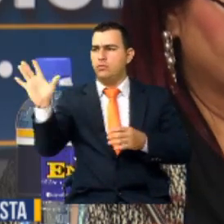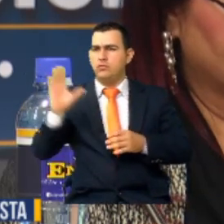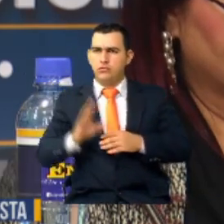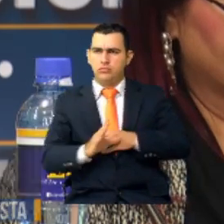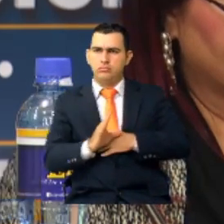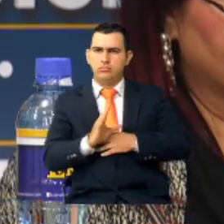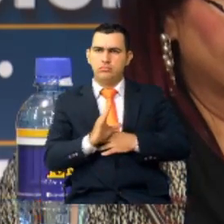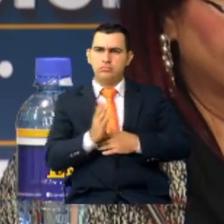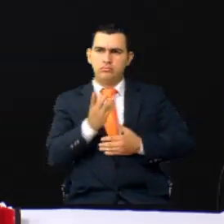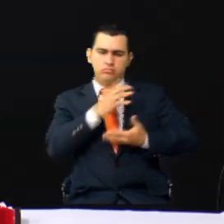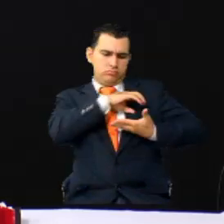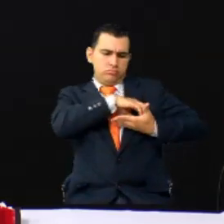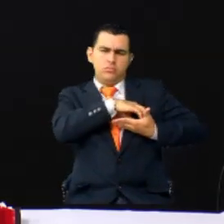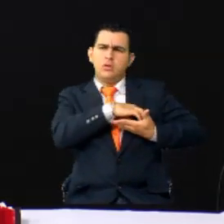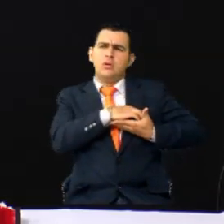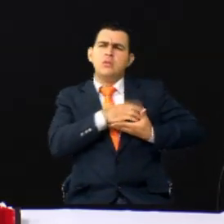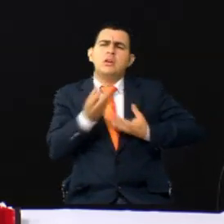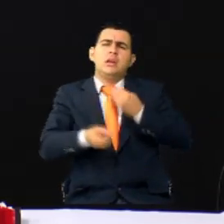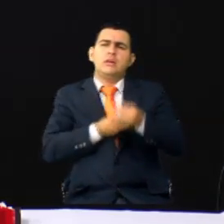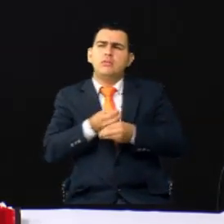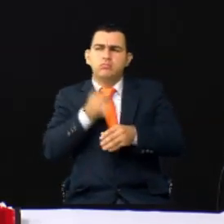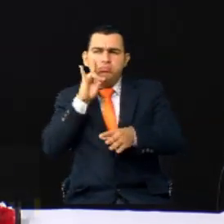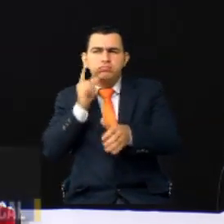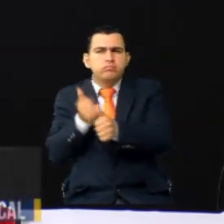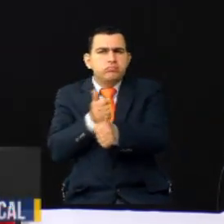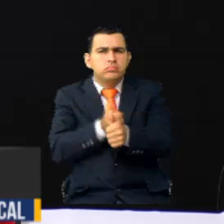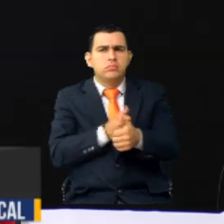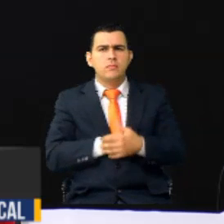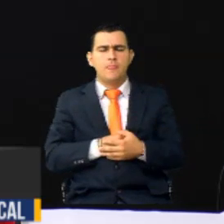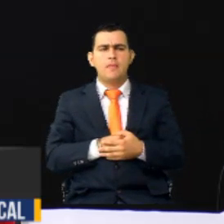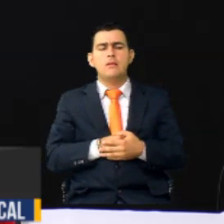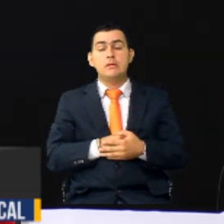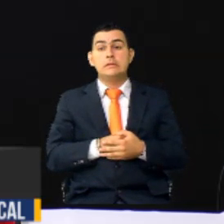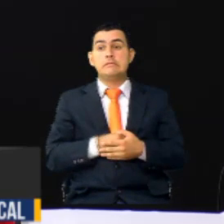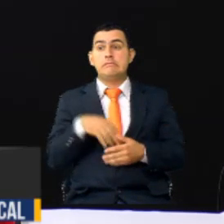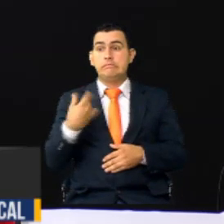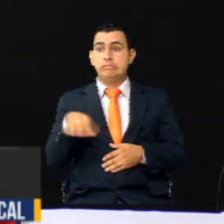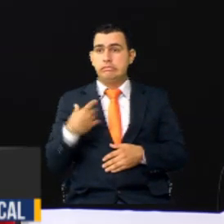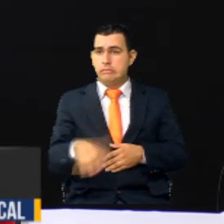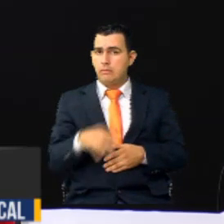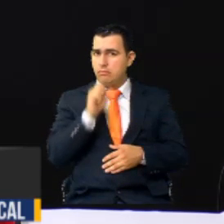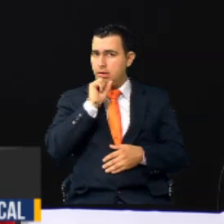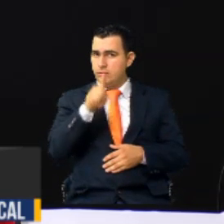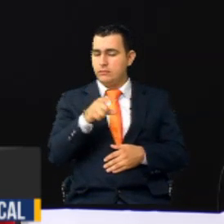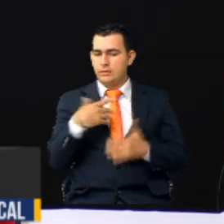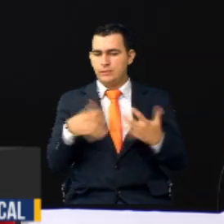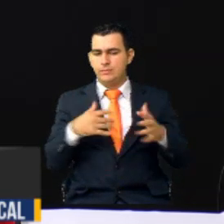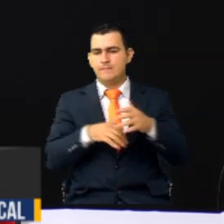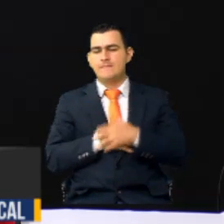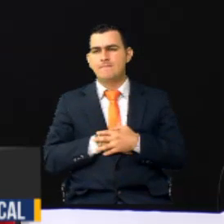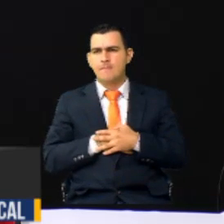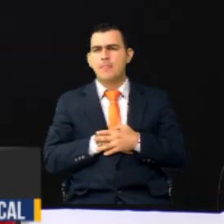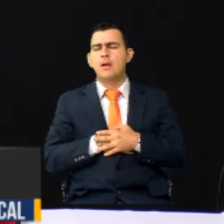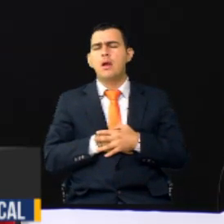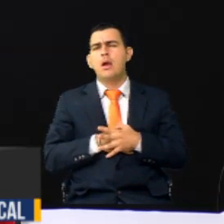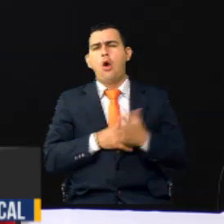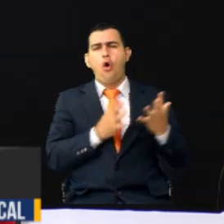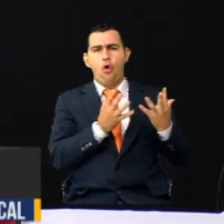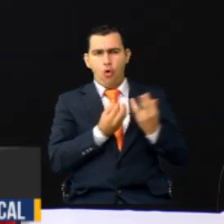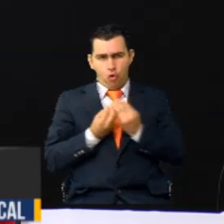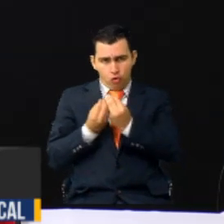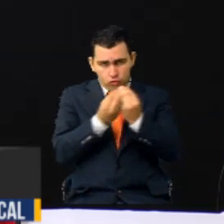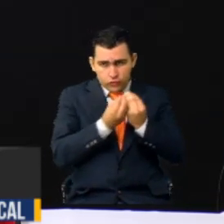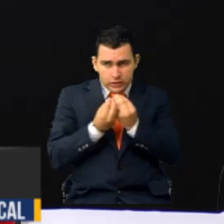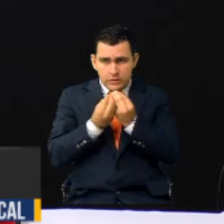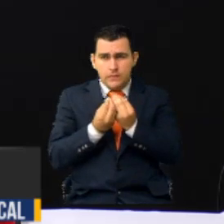realizó? Bueno, Yali, interesante pregunta, toda vez que efectivamente el Consejo debe